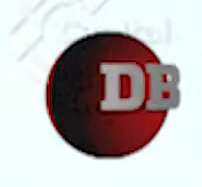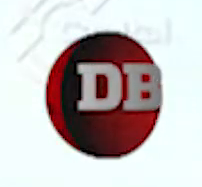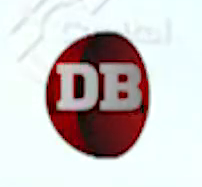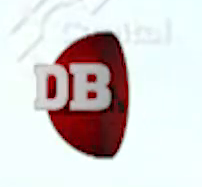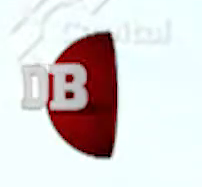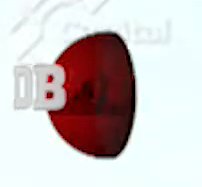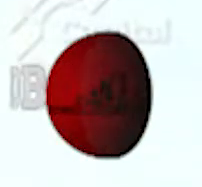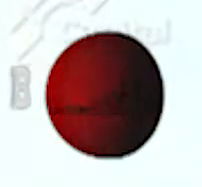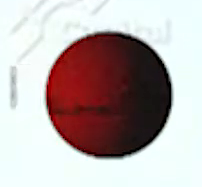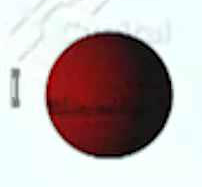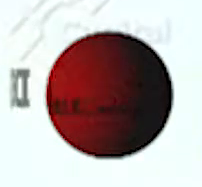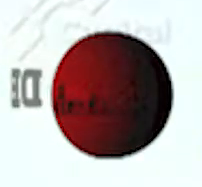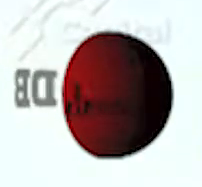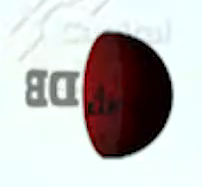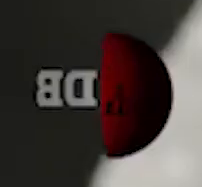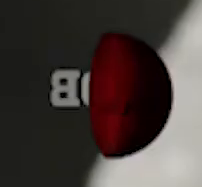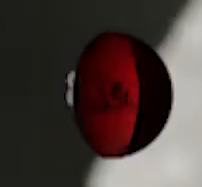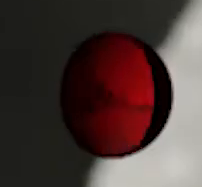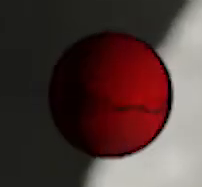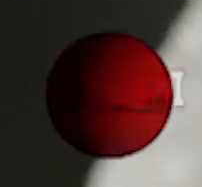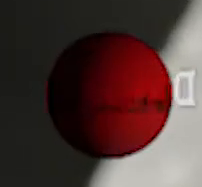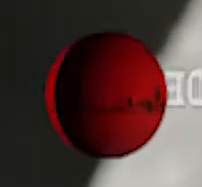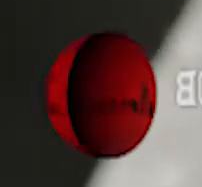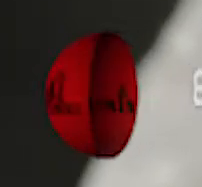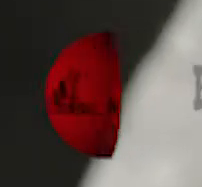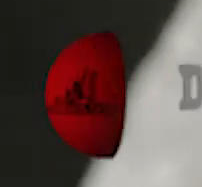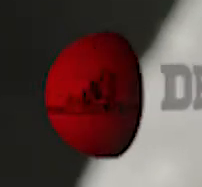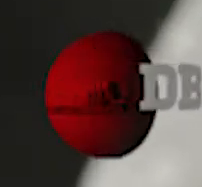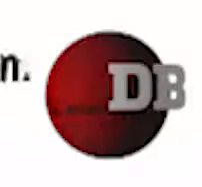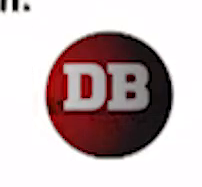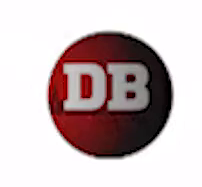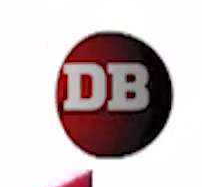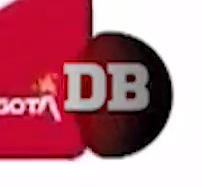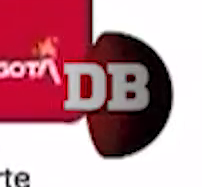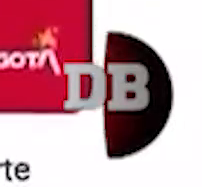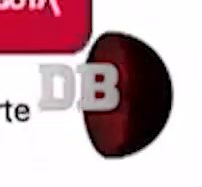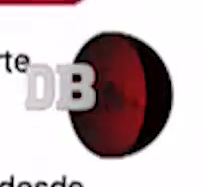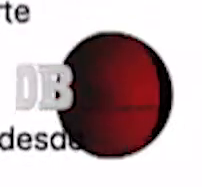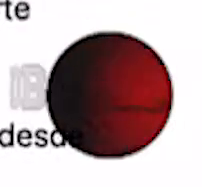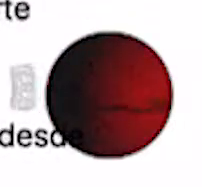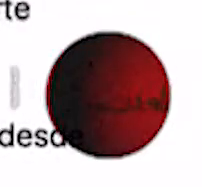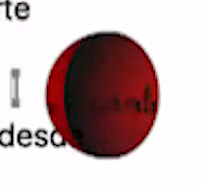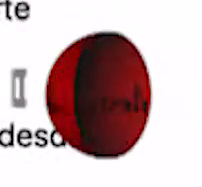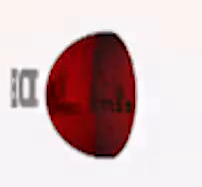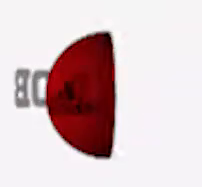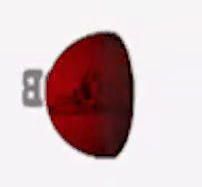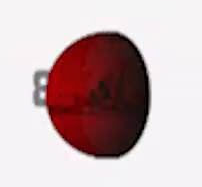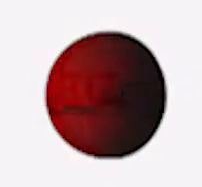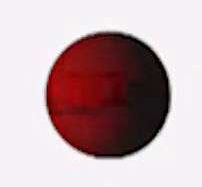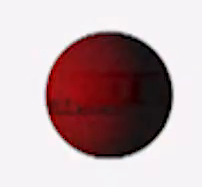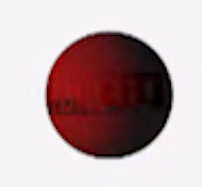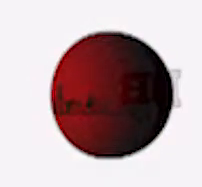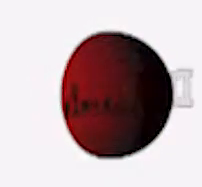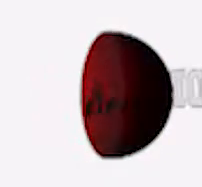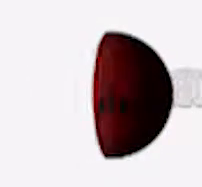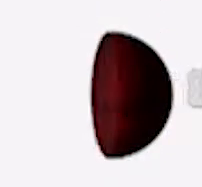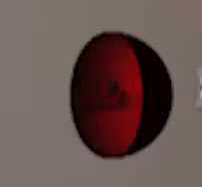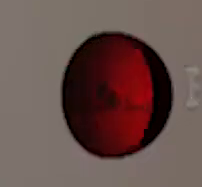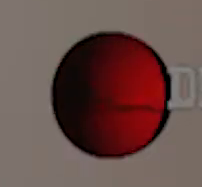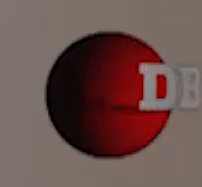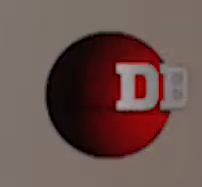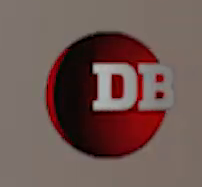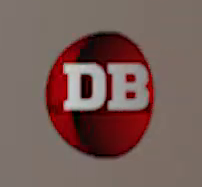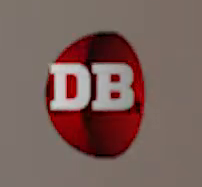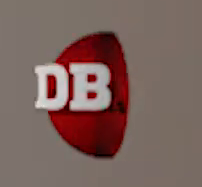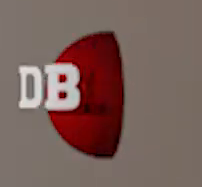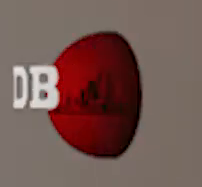ciudad y con las donaciones recibidas a través de la plataforma, se le darán 178.000 pesos a 150.000 familias vulnerables para cubrir